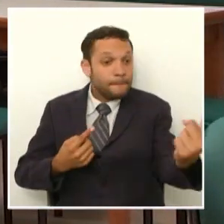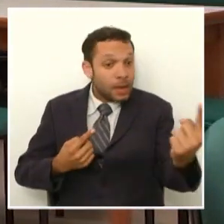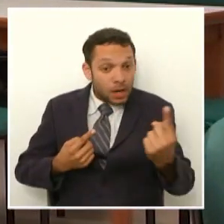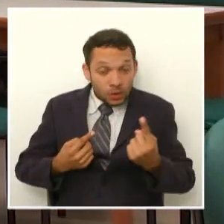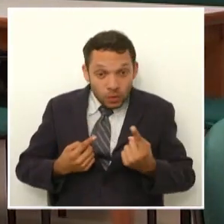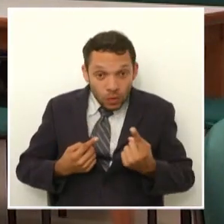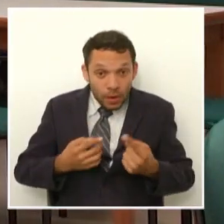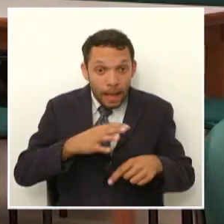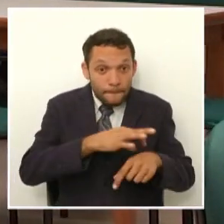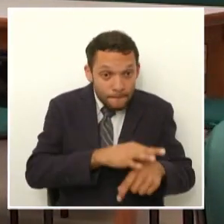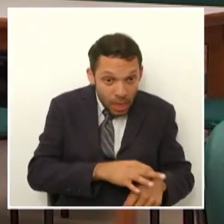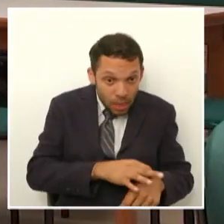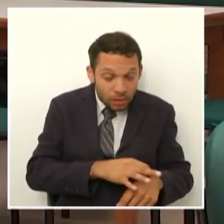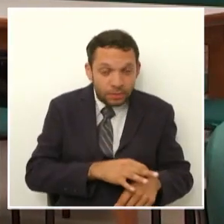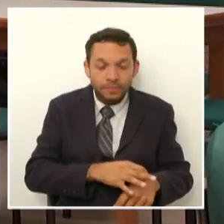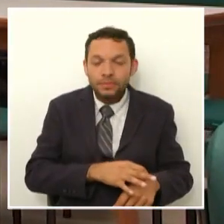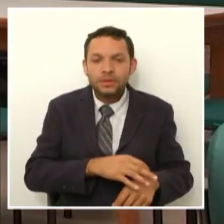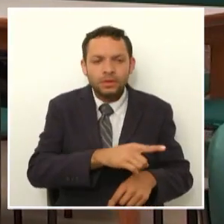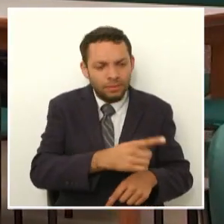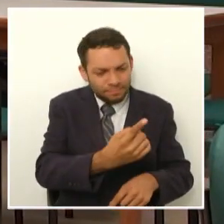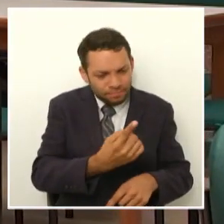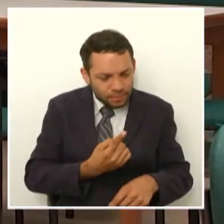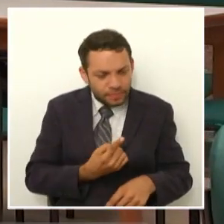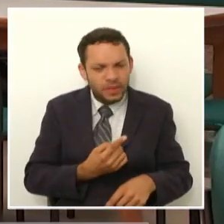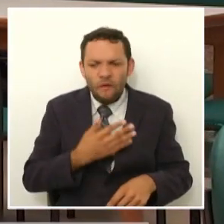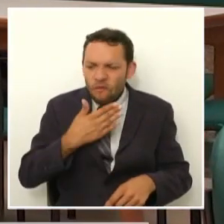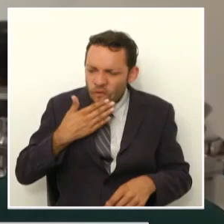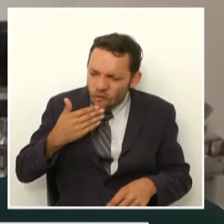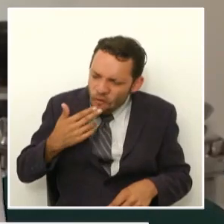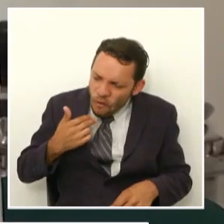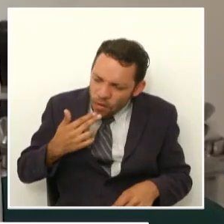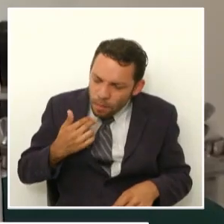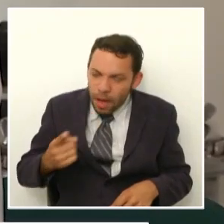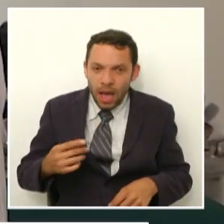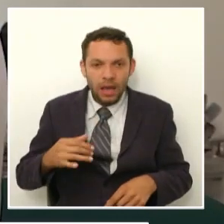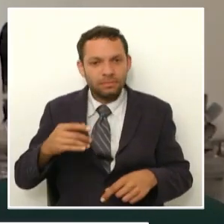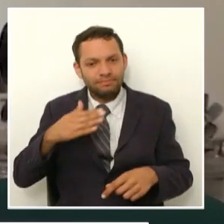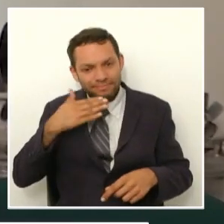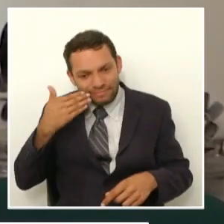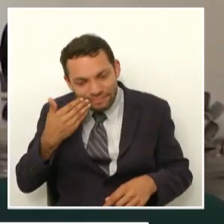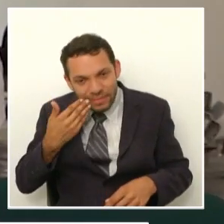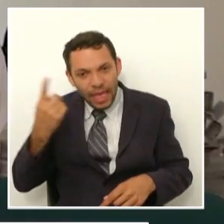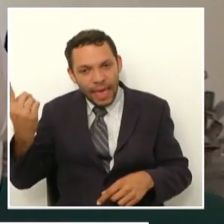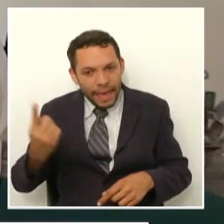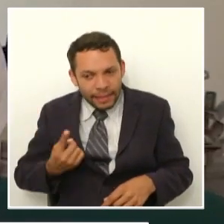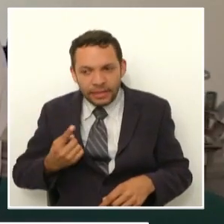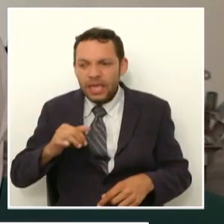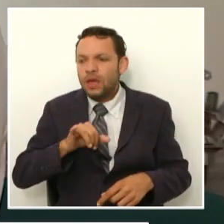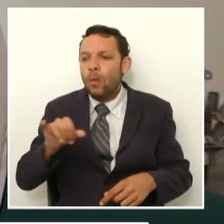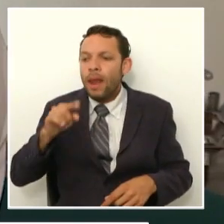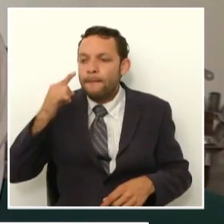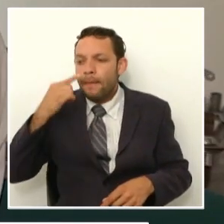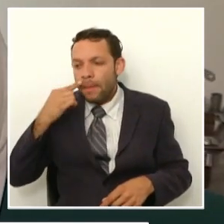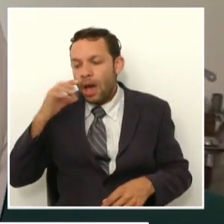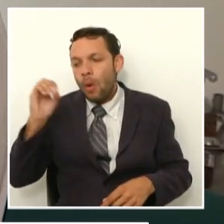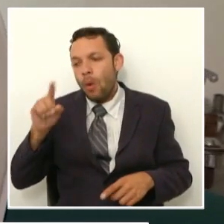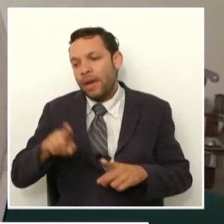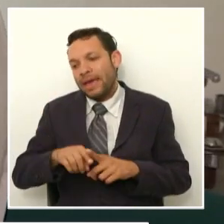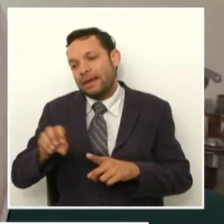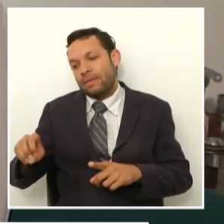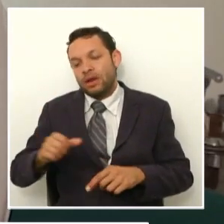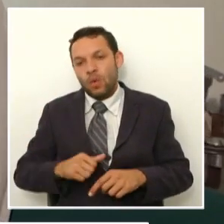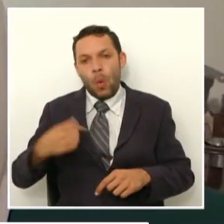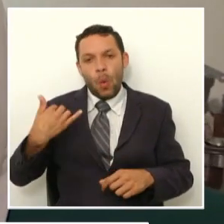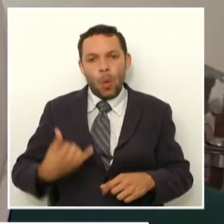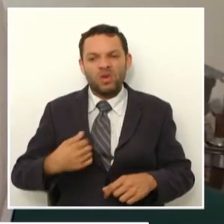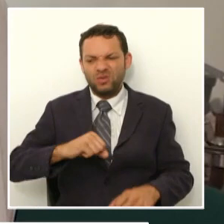como paciente, entraba mi papá, entraba mi hermanito, mi amigo. Y a eso es lo que tenemos que volver a llegar en nuestra